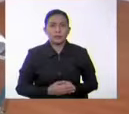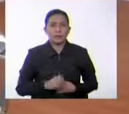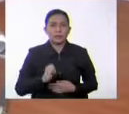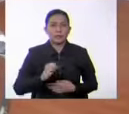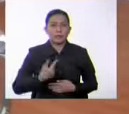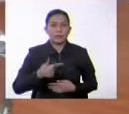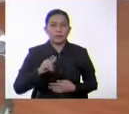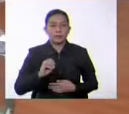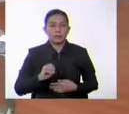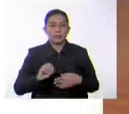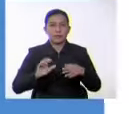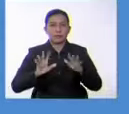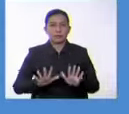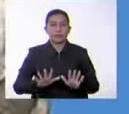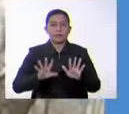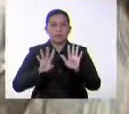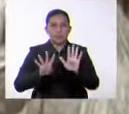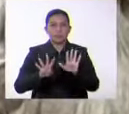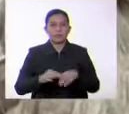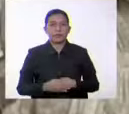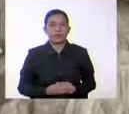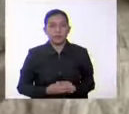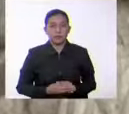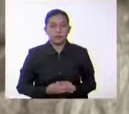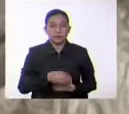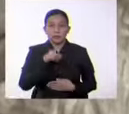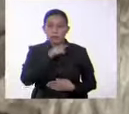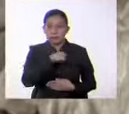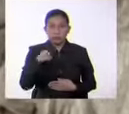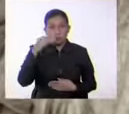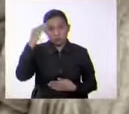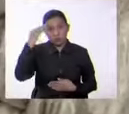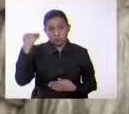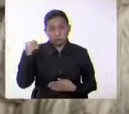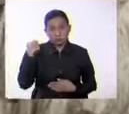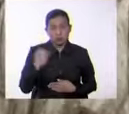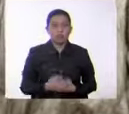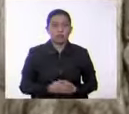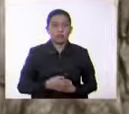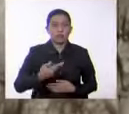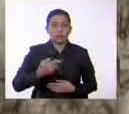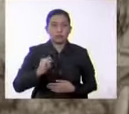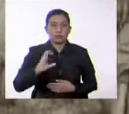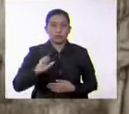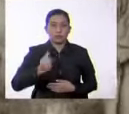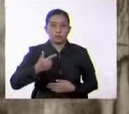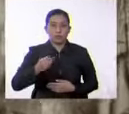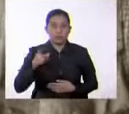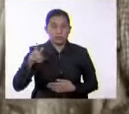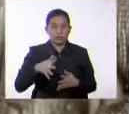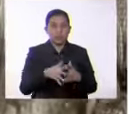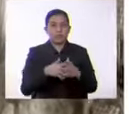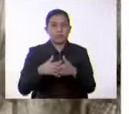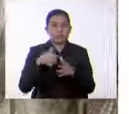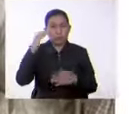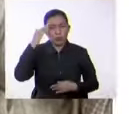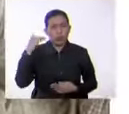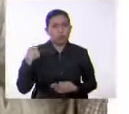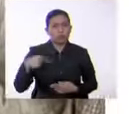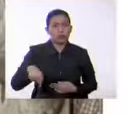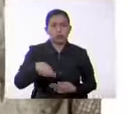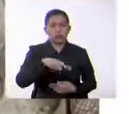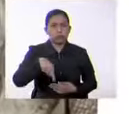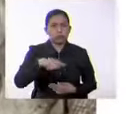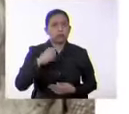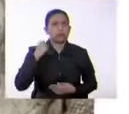XIX podemos mencionar las mujeres mártires de Chicago, y este es un tema muy importante que